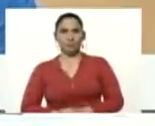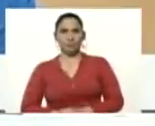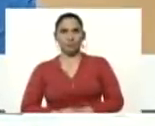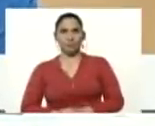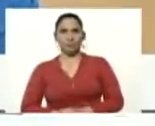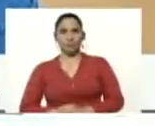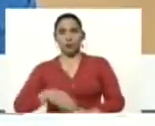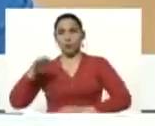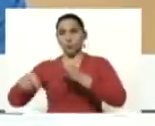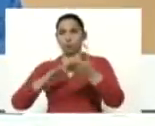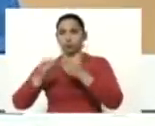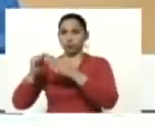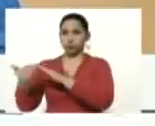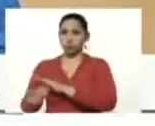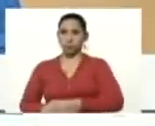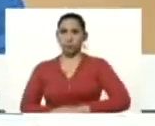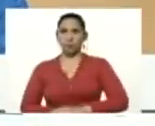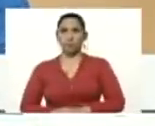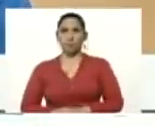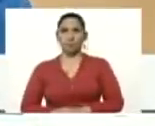de transmisión comunitaria,